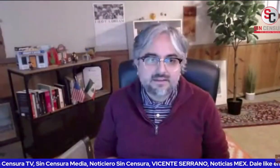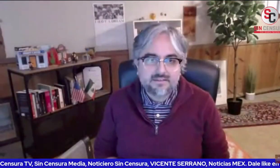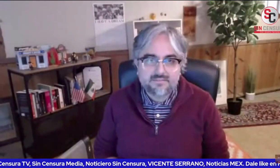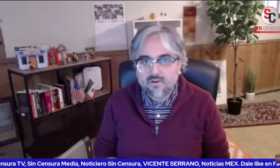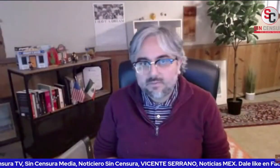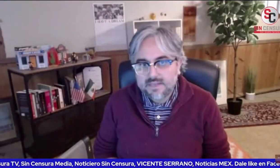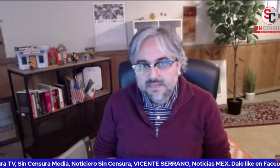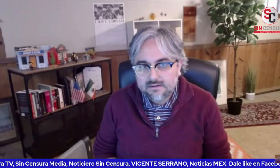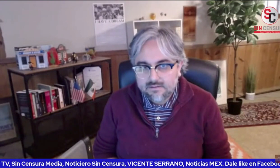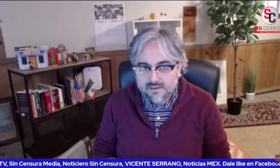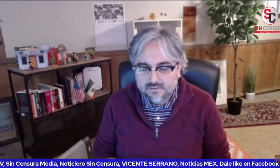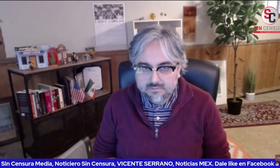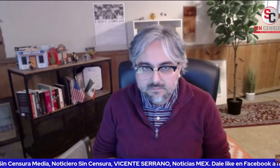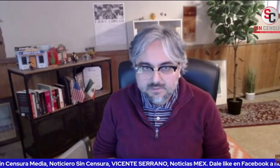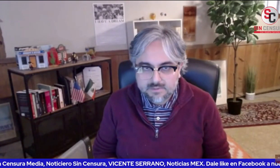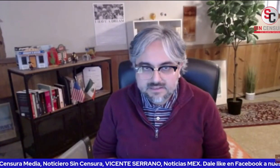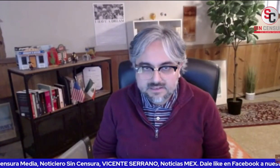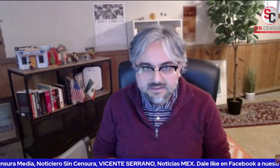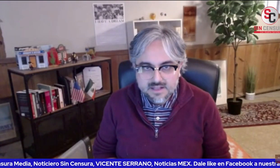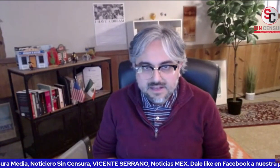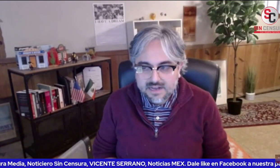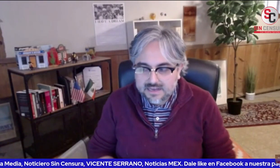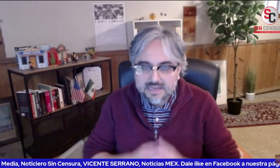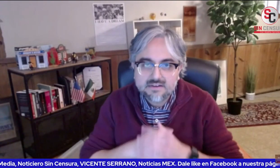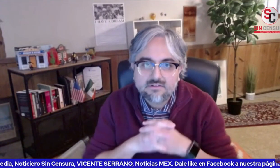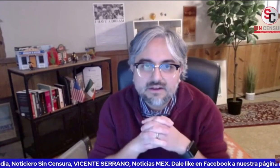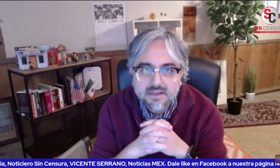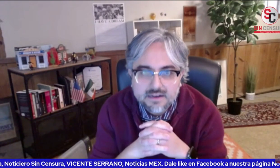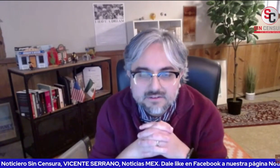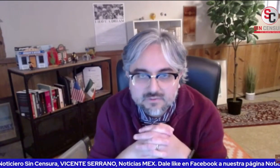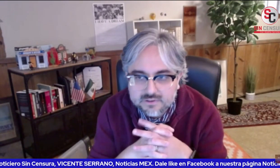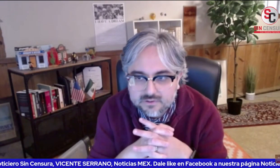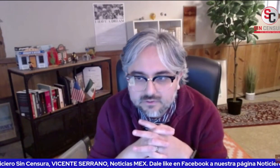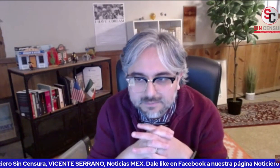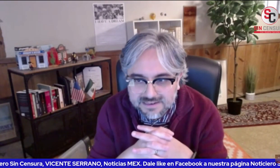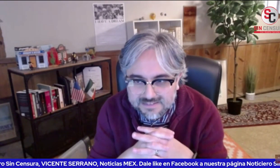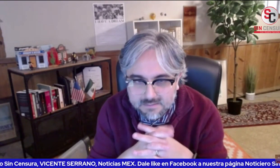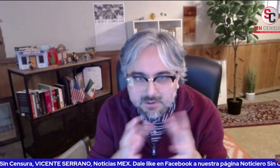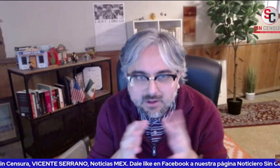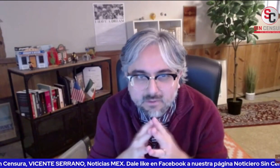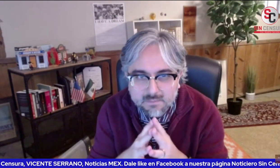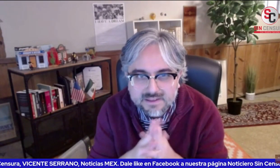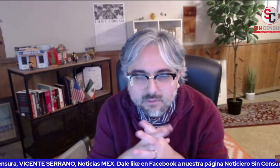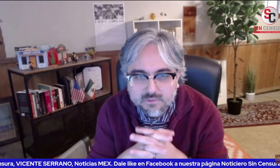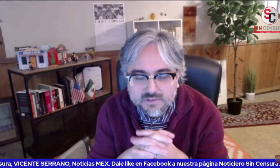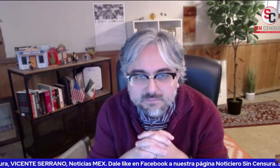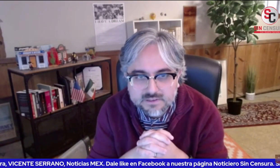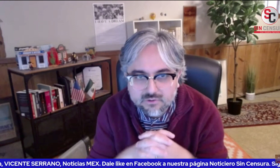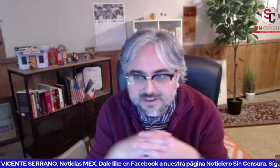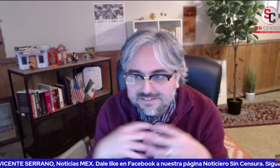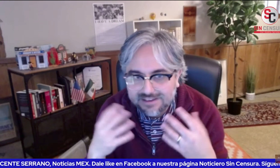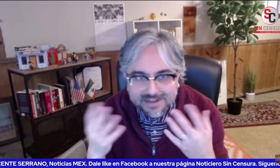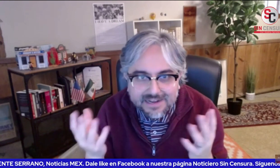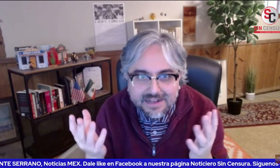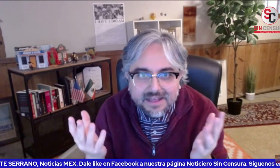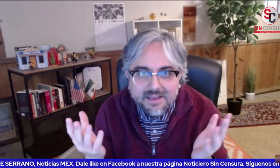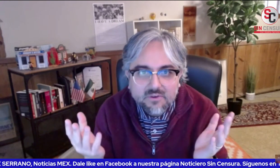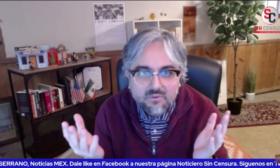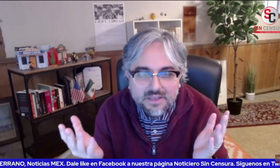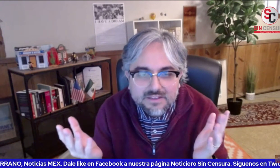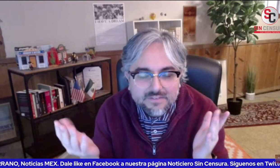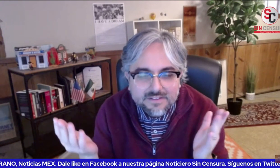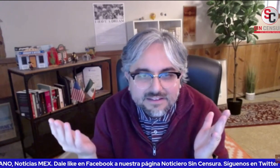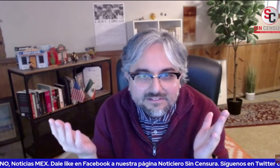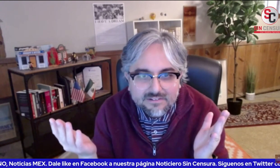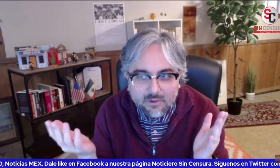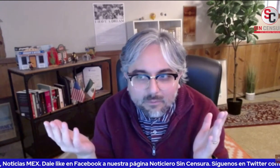vez que este gobierno es sumamente ajeno al esfuerzo feminista. A mí me lo han comentado muchas personas y que creen que yo